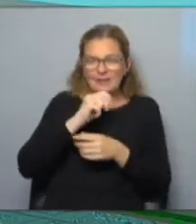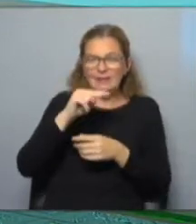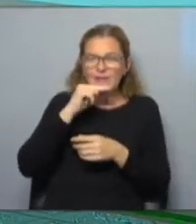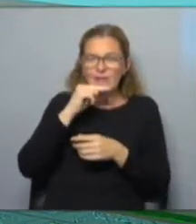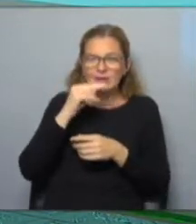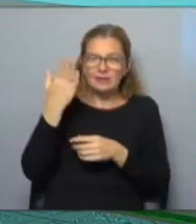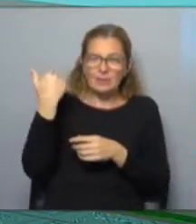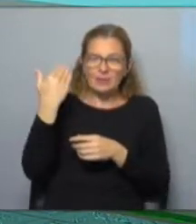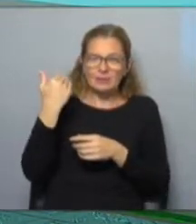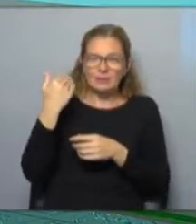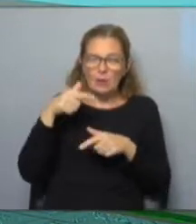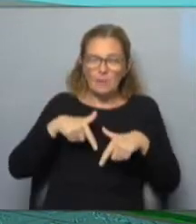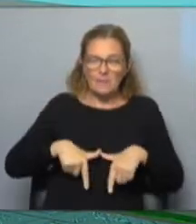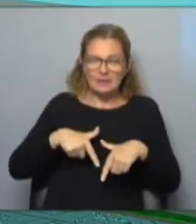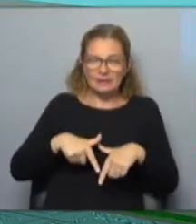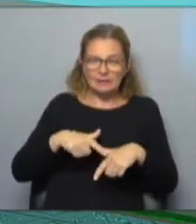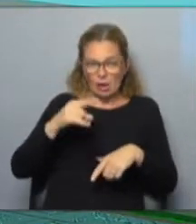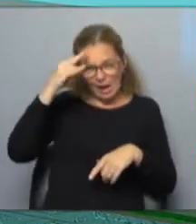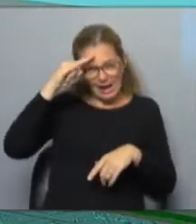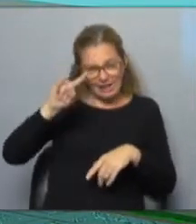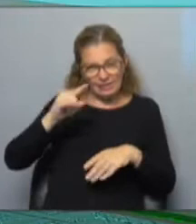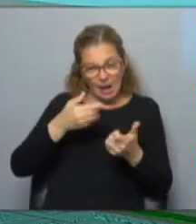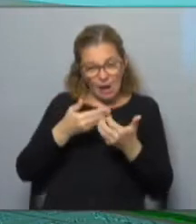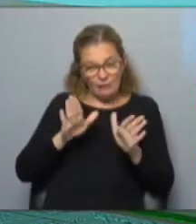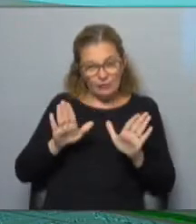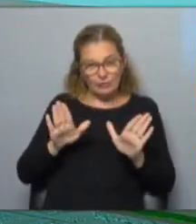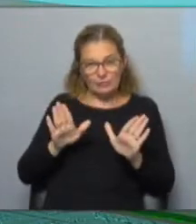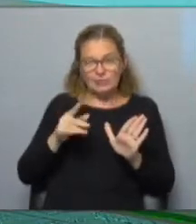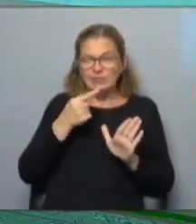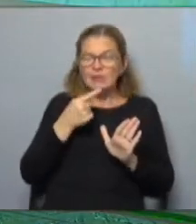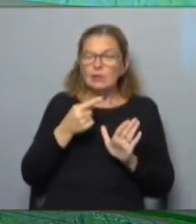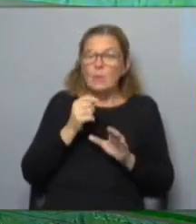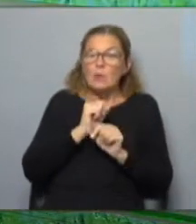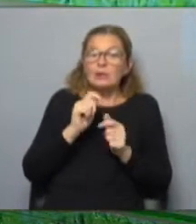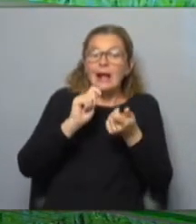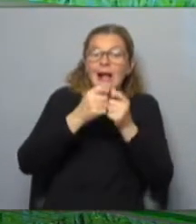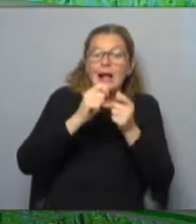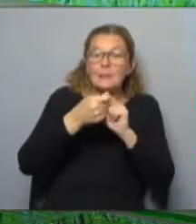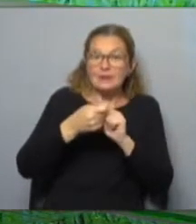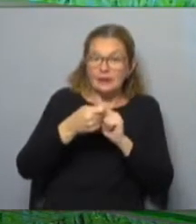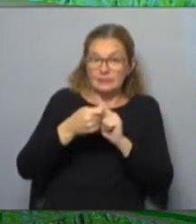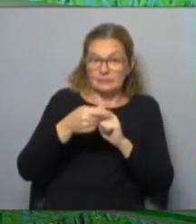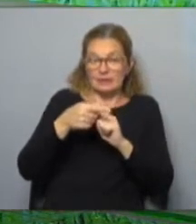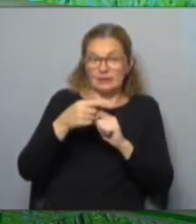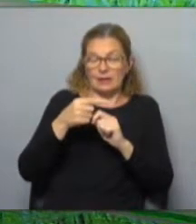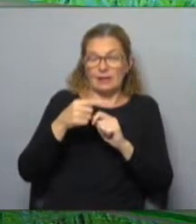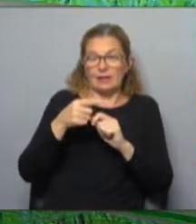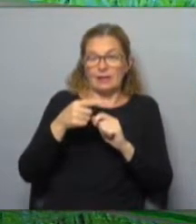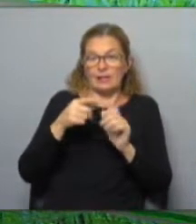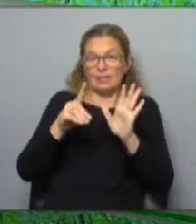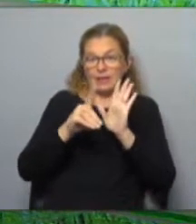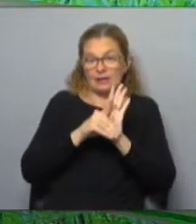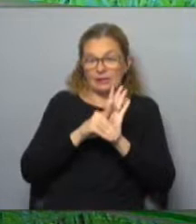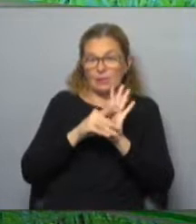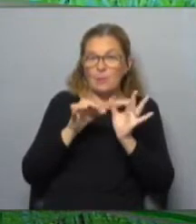pasado, el ministro de Ganadería abrió la puerta a que podrían haber modificaciones a este decreto que vamos a